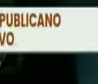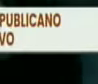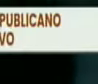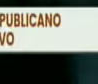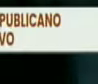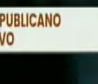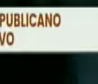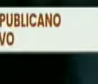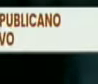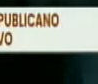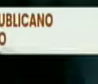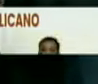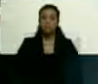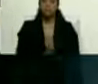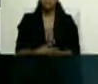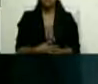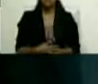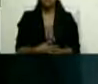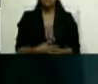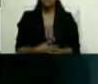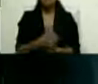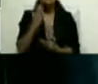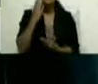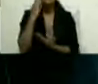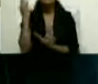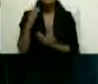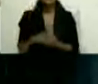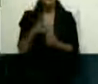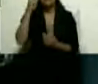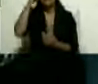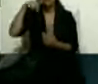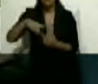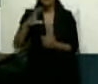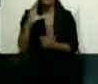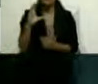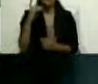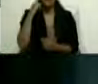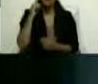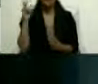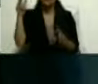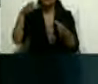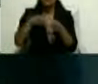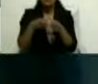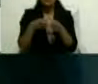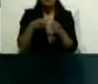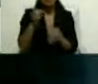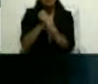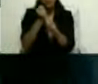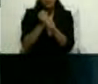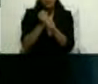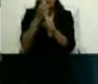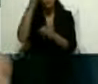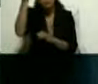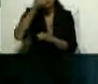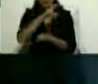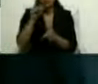Venezuela históricamente. Bolívar hoy por hoy se siente contento y tiembla la tierra